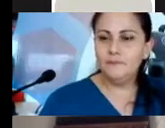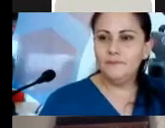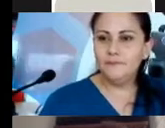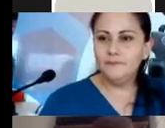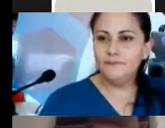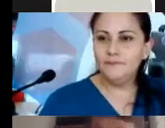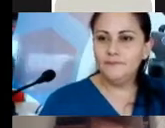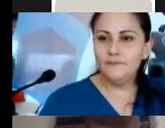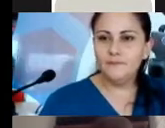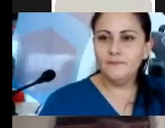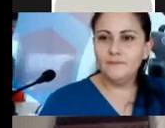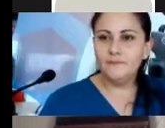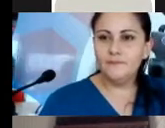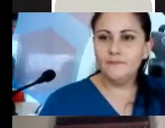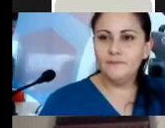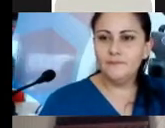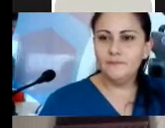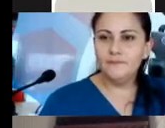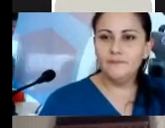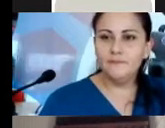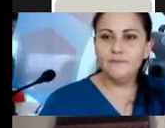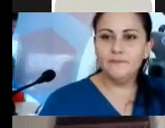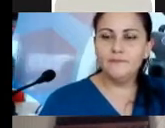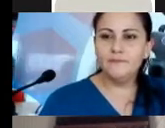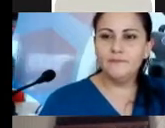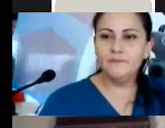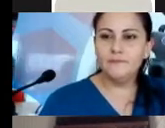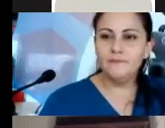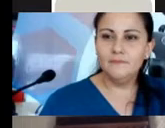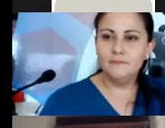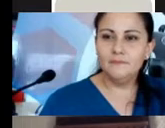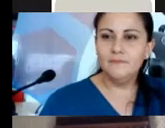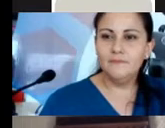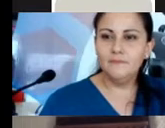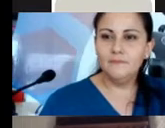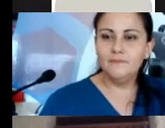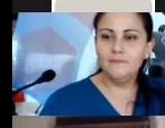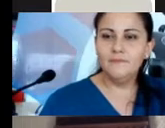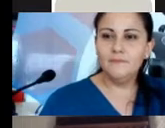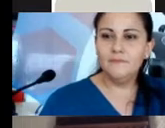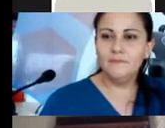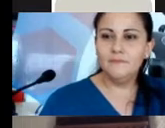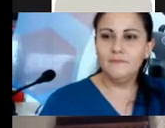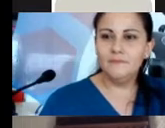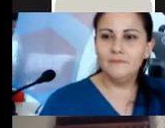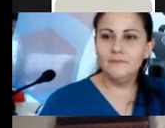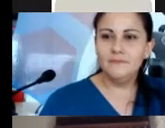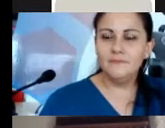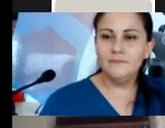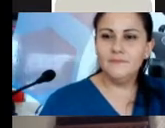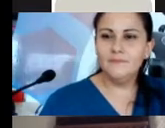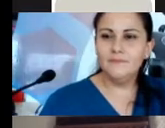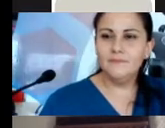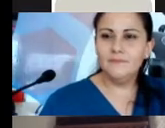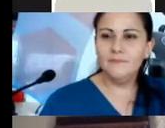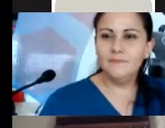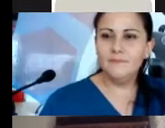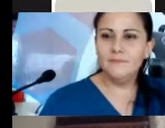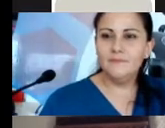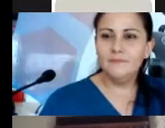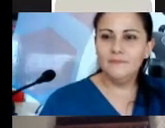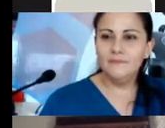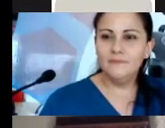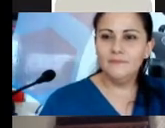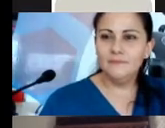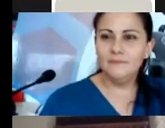sí tiene sensibilidad, nuestro paciente sí siente dolor y nuestro paciente comunica seguramente diciendo